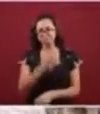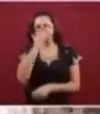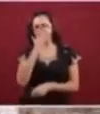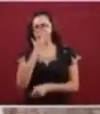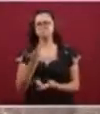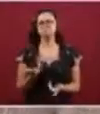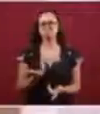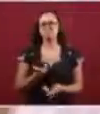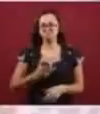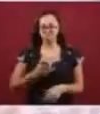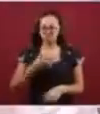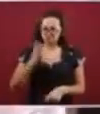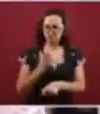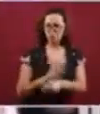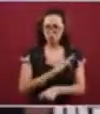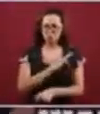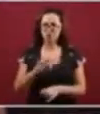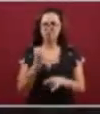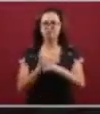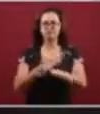combate con información.